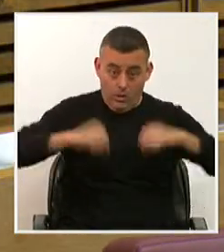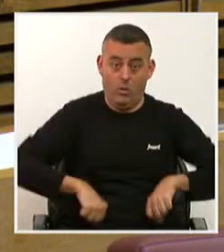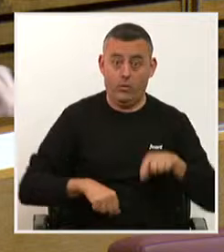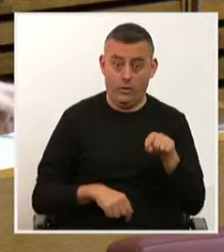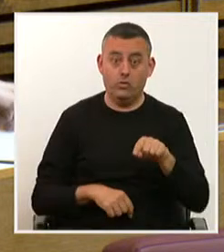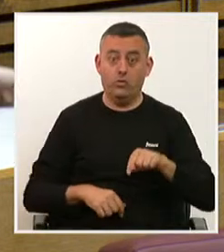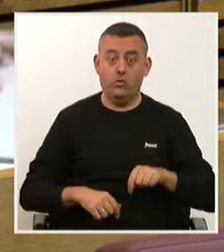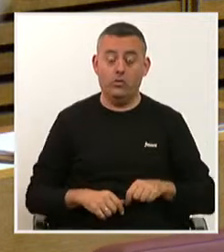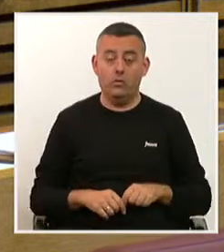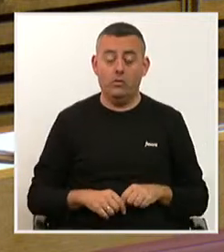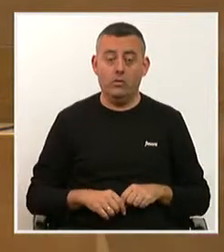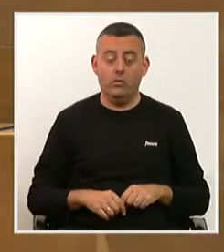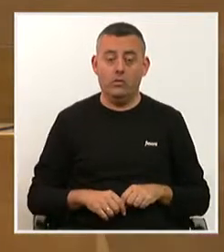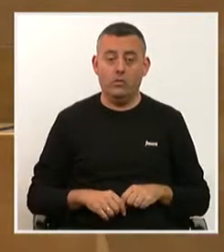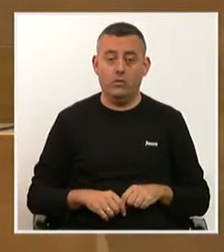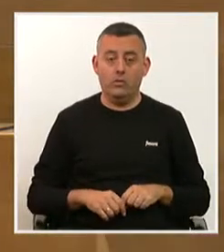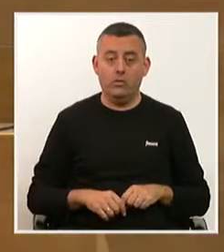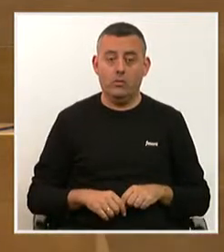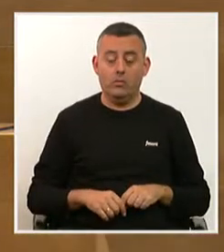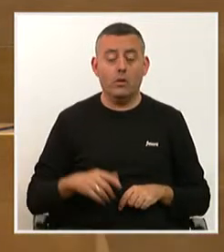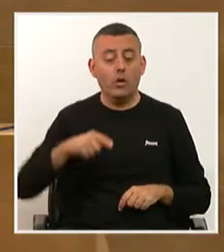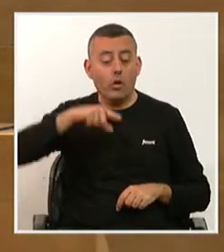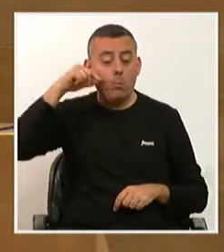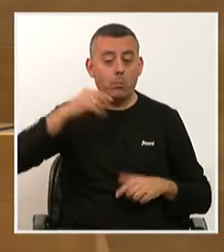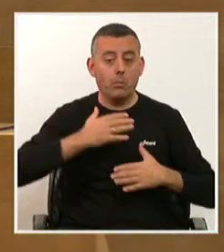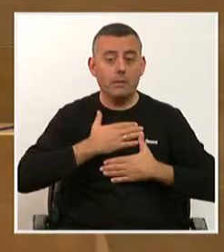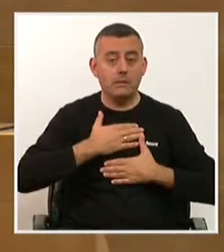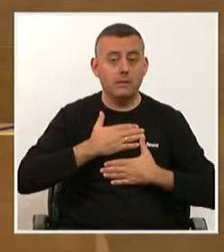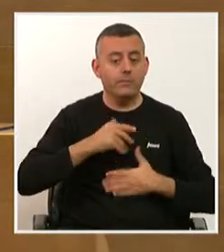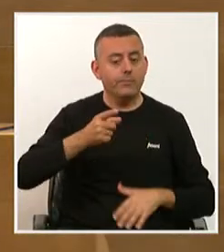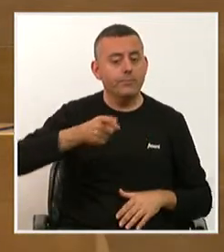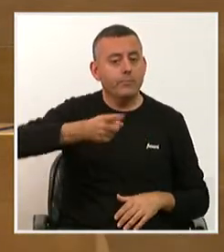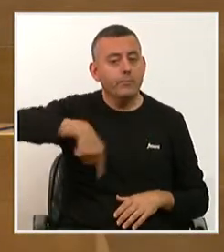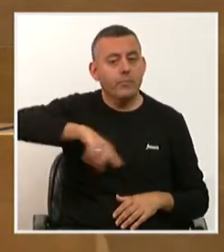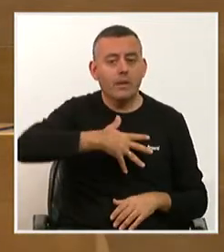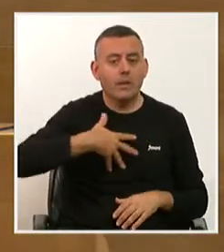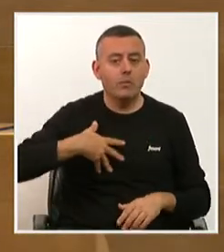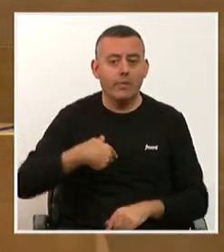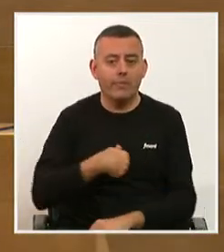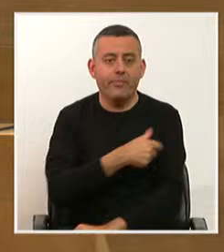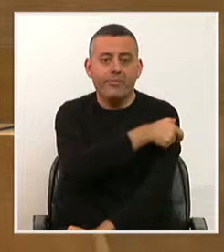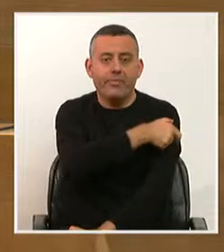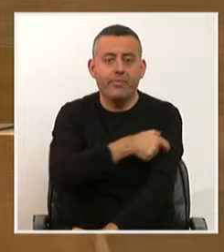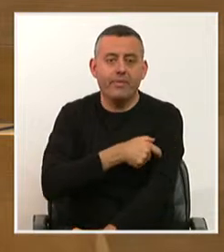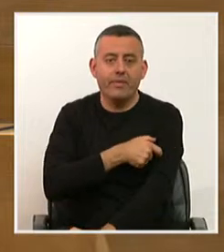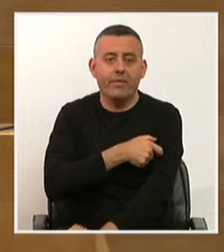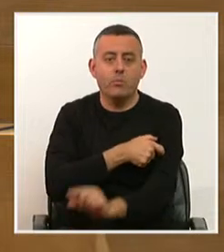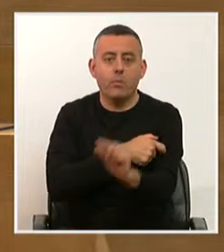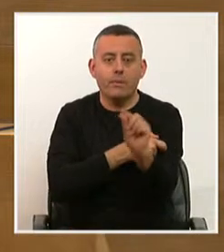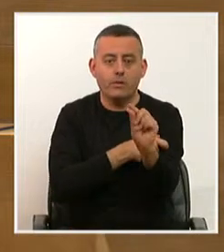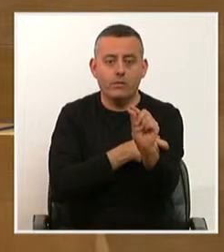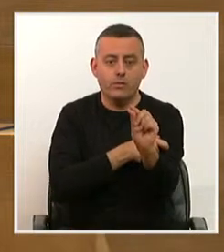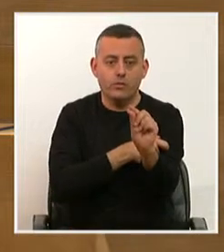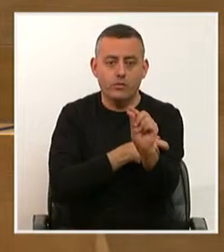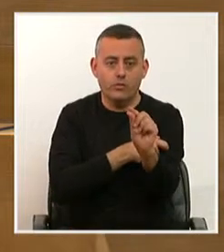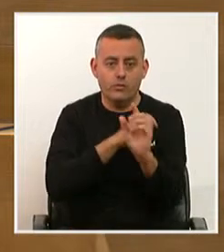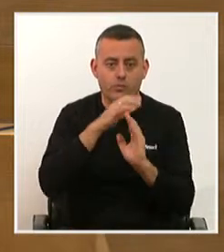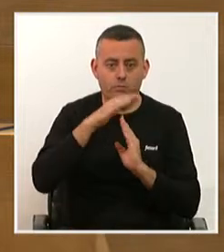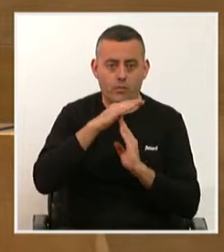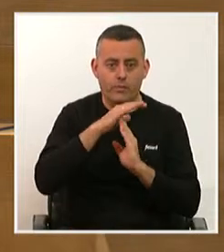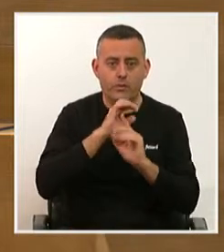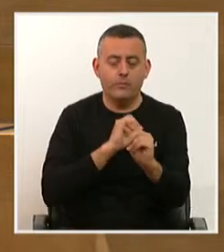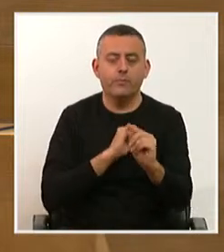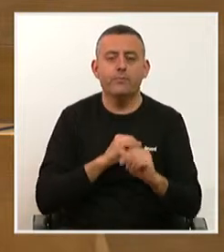arrr des des comom que es que laada un segundo diputada un segundo Por